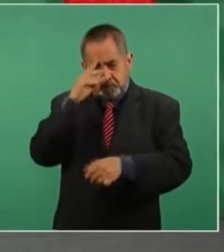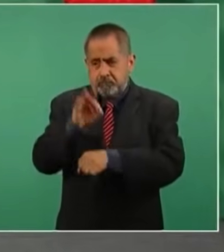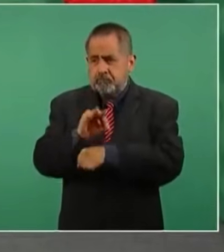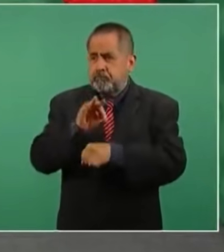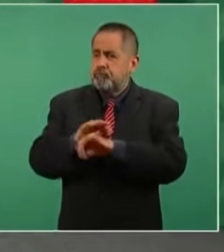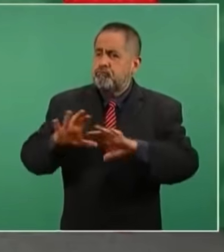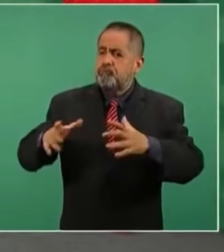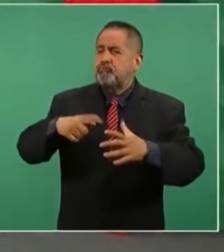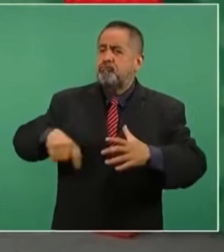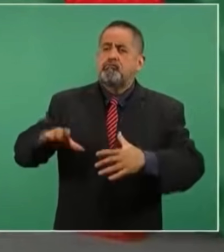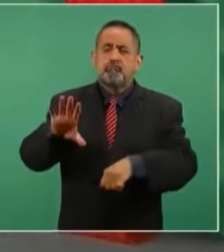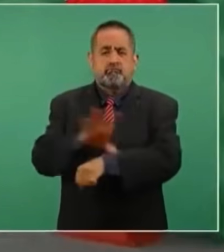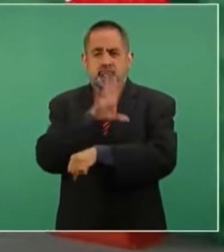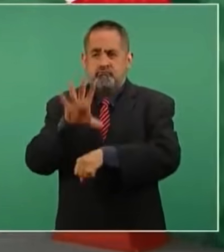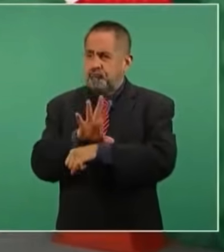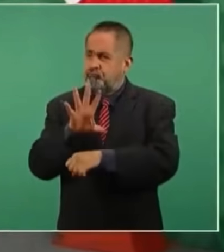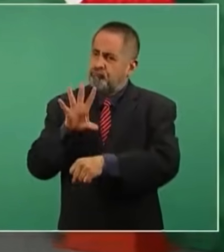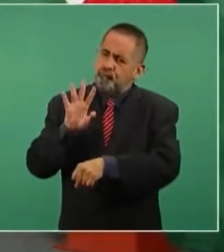la industria eléctrica.